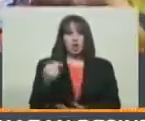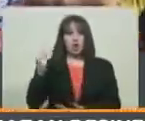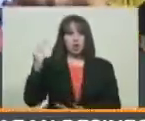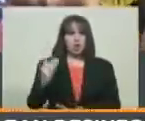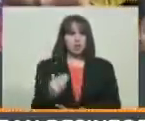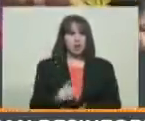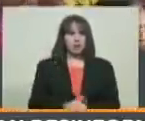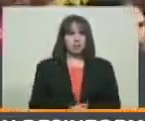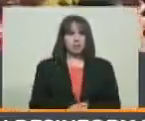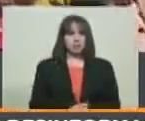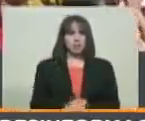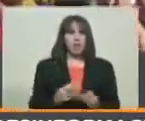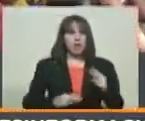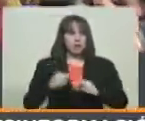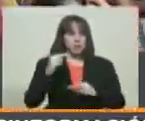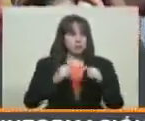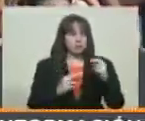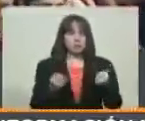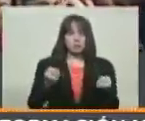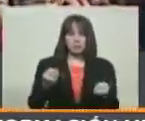Hemos construido y entregado